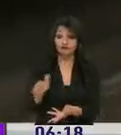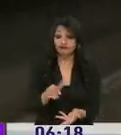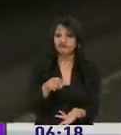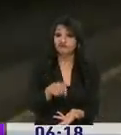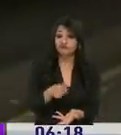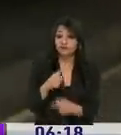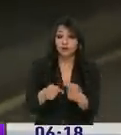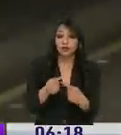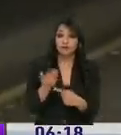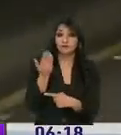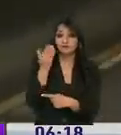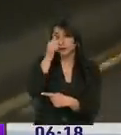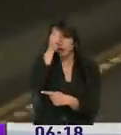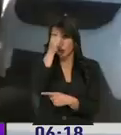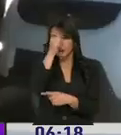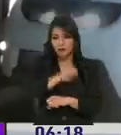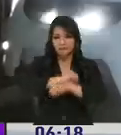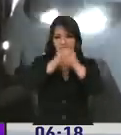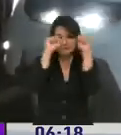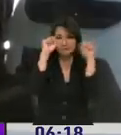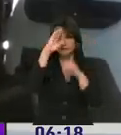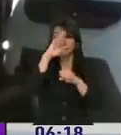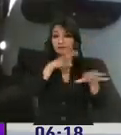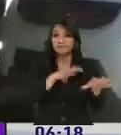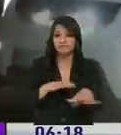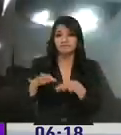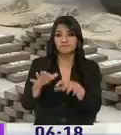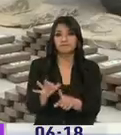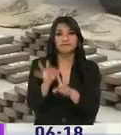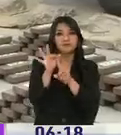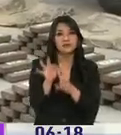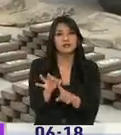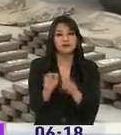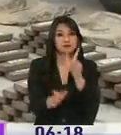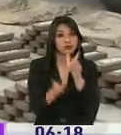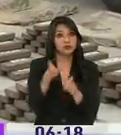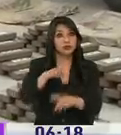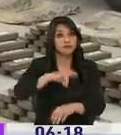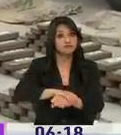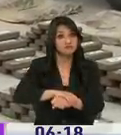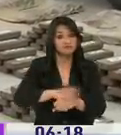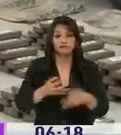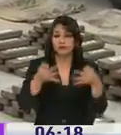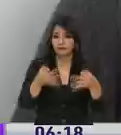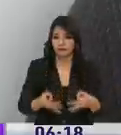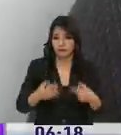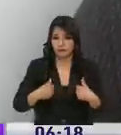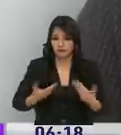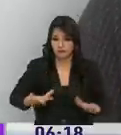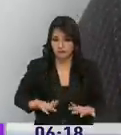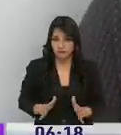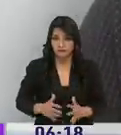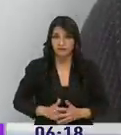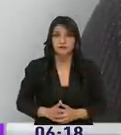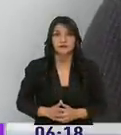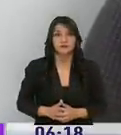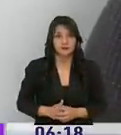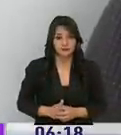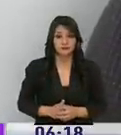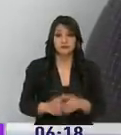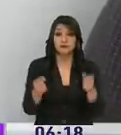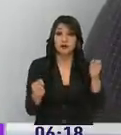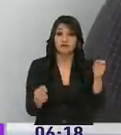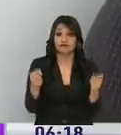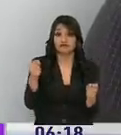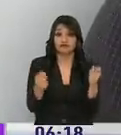la madrugada de este domingo y tras el operativo desplegado no hubo personas detenidas, confirmó la fiscalía. Este era un vehículo que